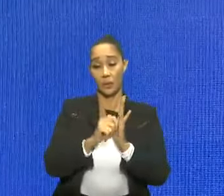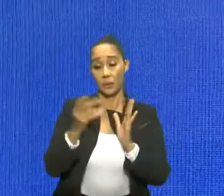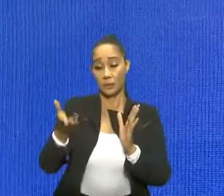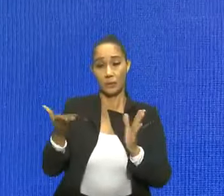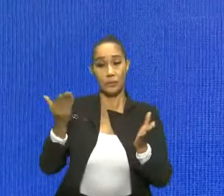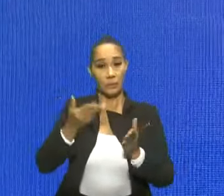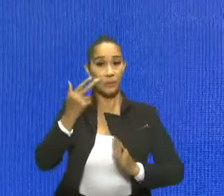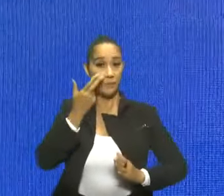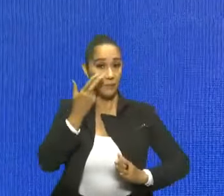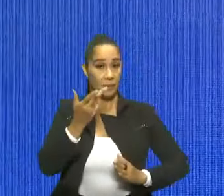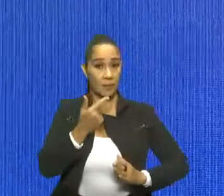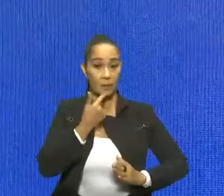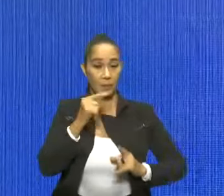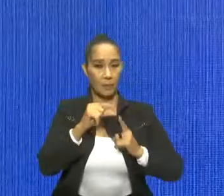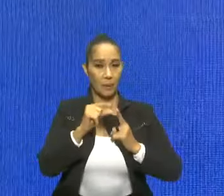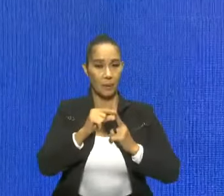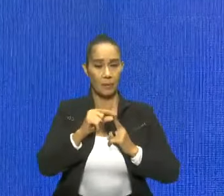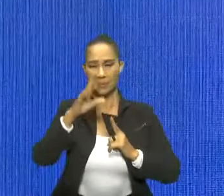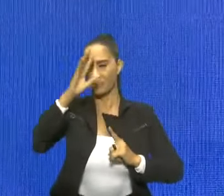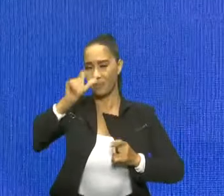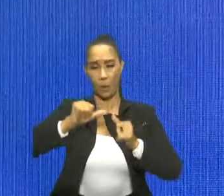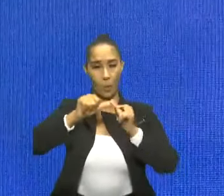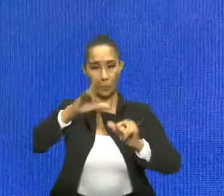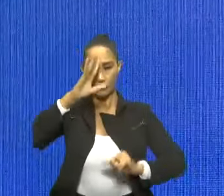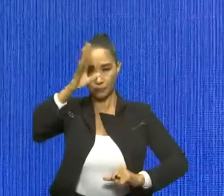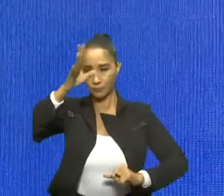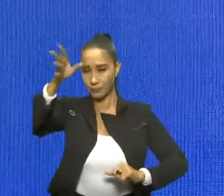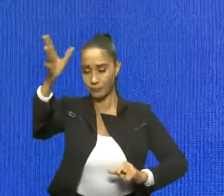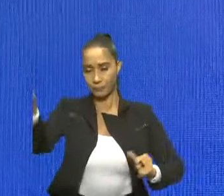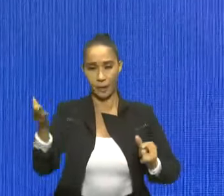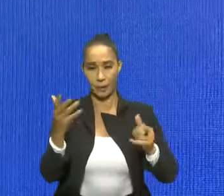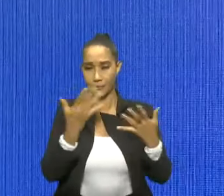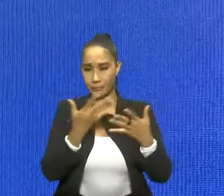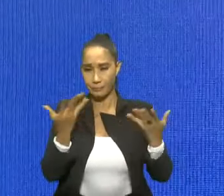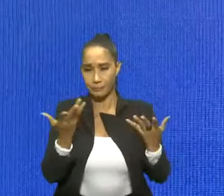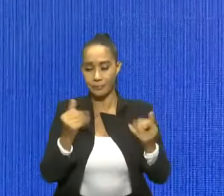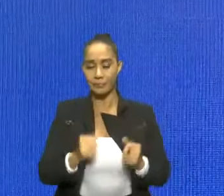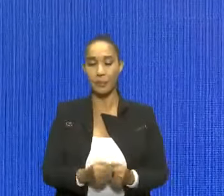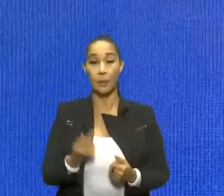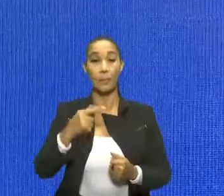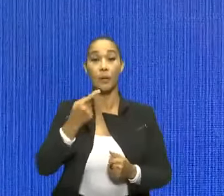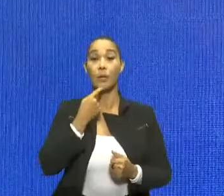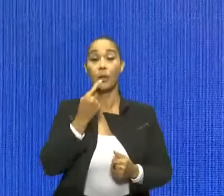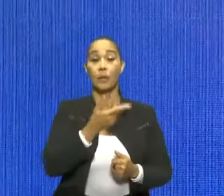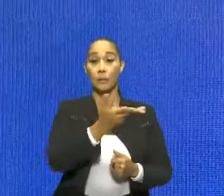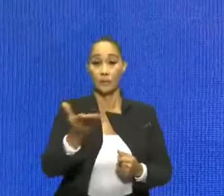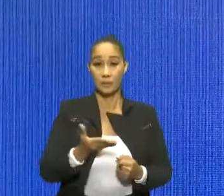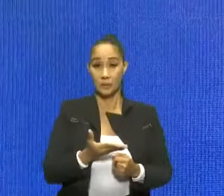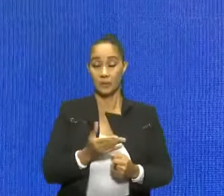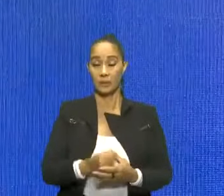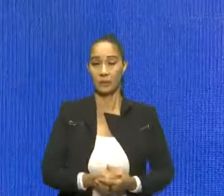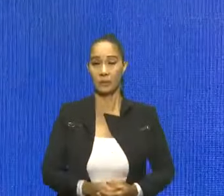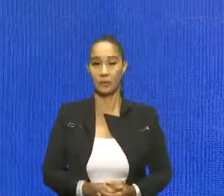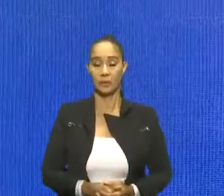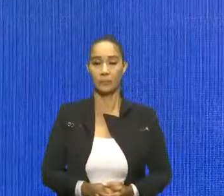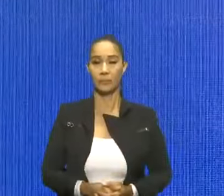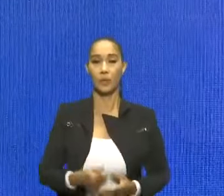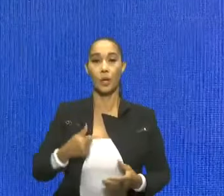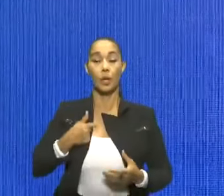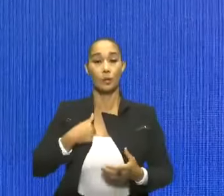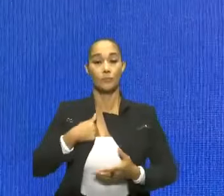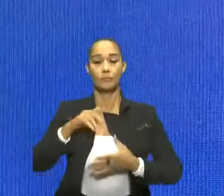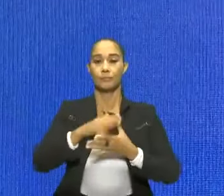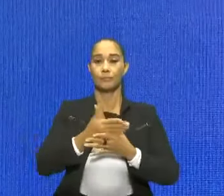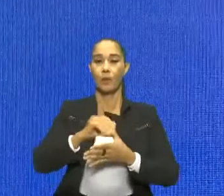que estaban aquí. Y se van a inventar más cosas. La desesperación los lleva a eso. Ahora, yo les digo también, yo he